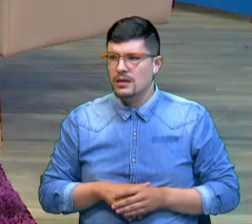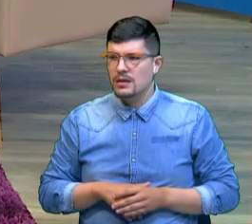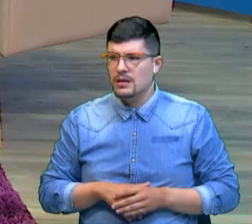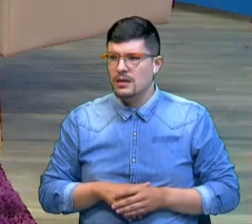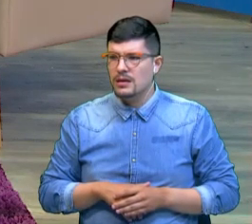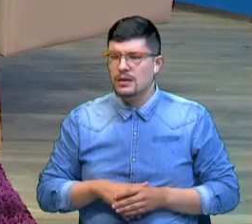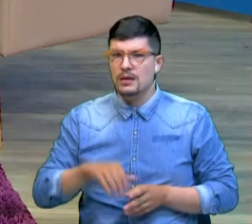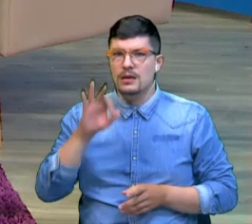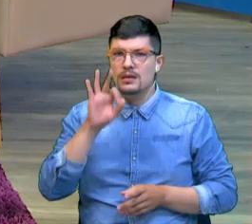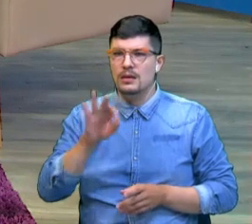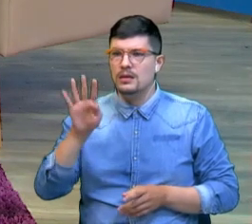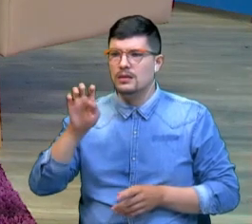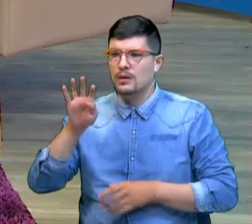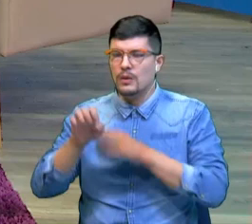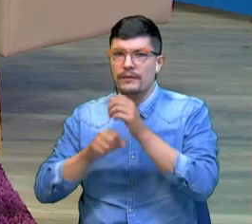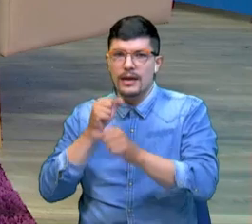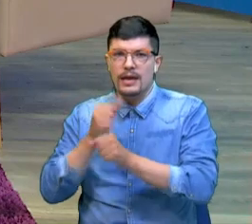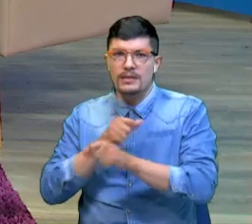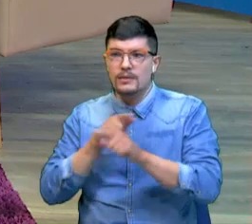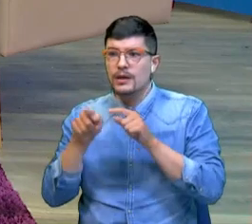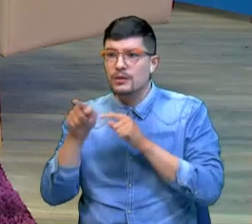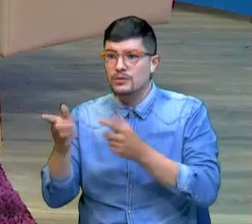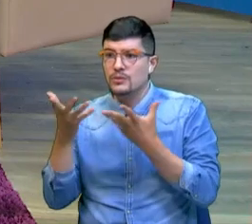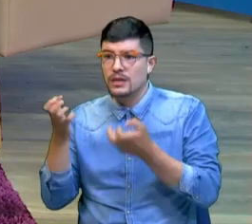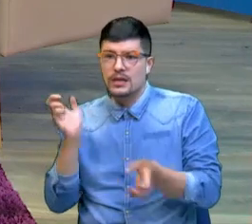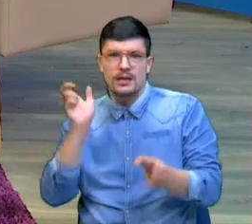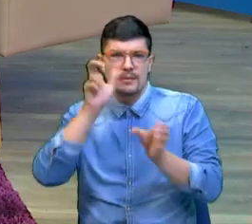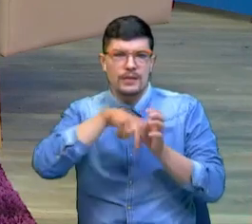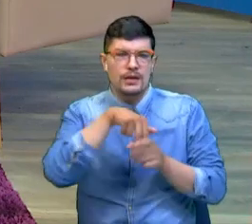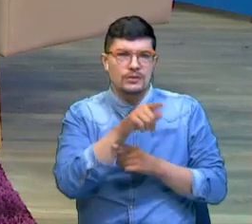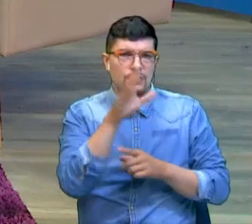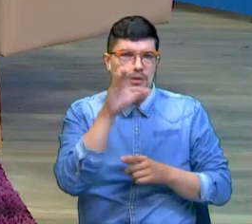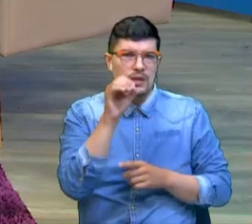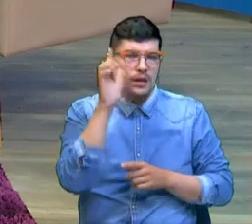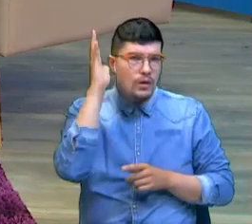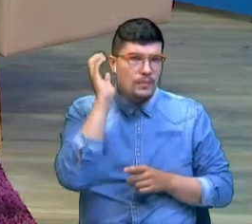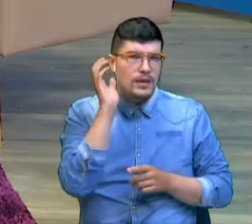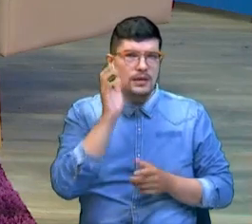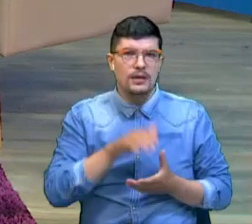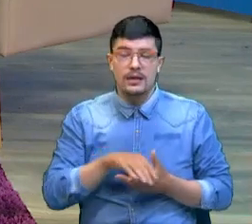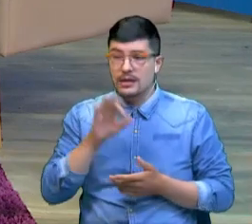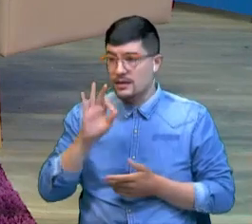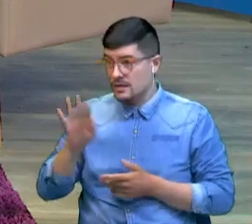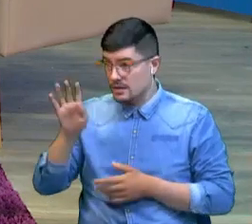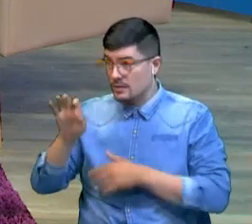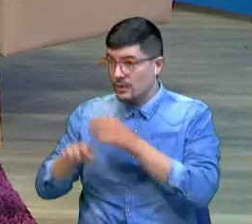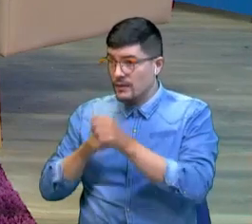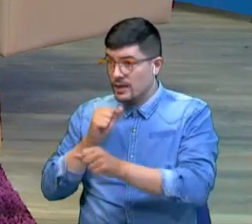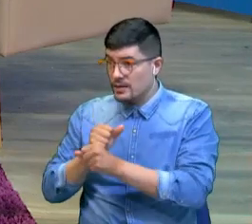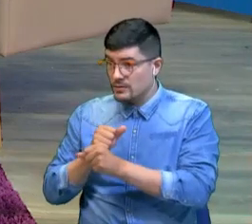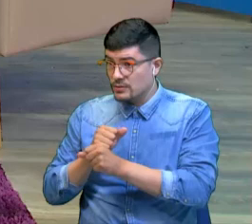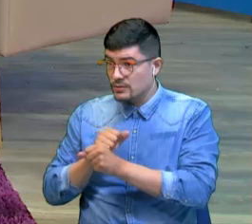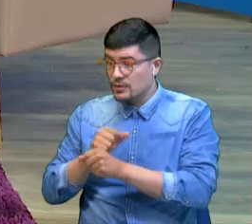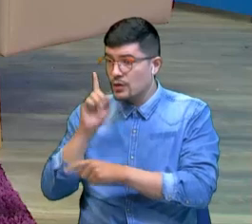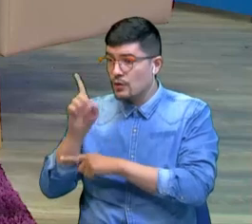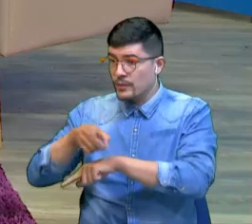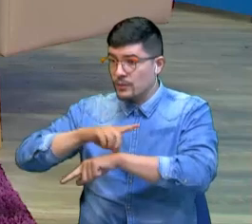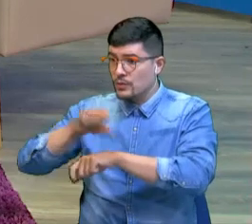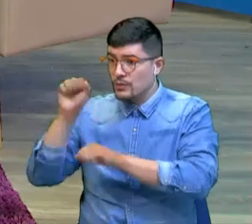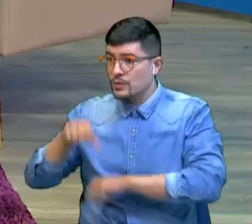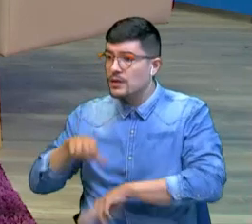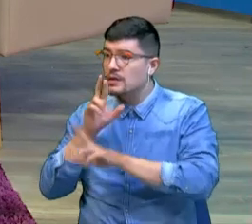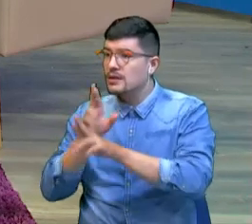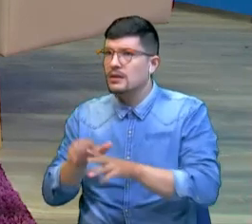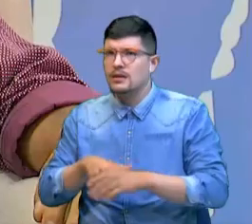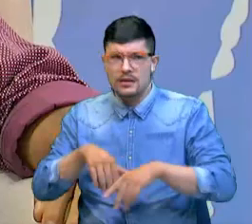Él tiene 39 años, pero quiere pasarse a seguir cotizando en Colpensiones, doctora. 39 años, abogado, y un minuto para contestar. No,